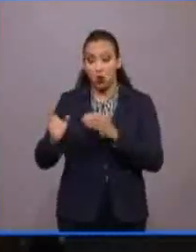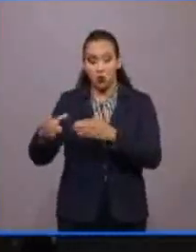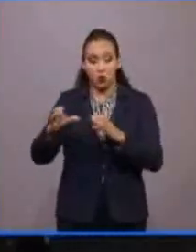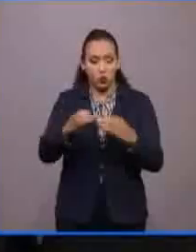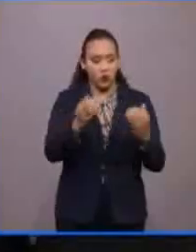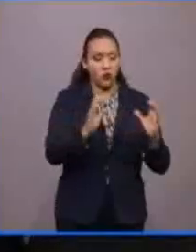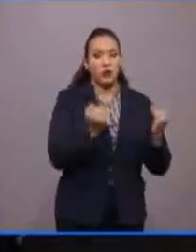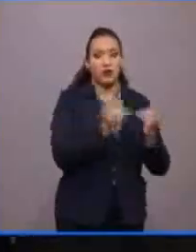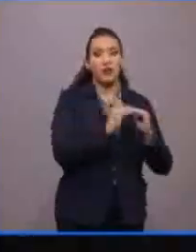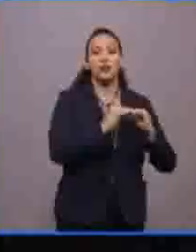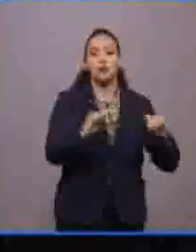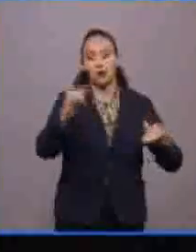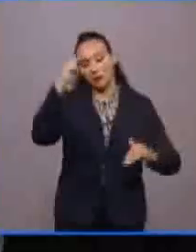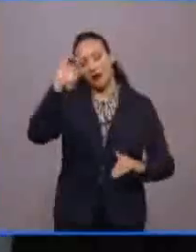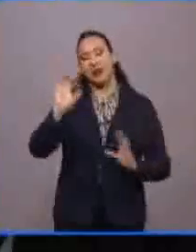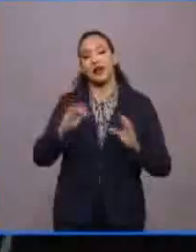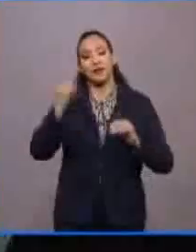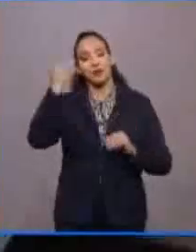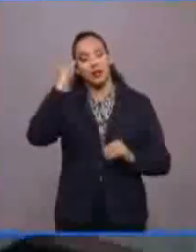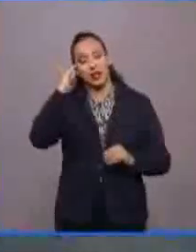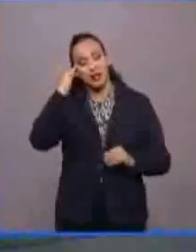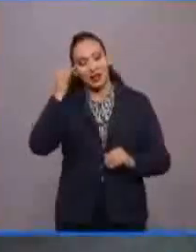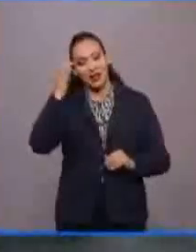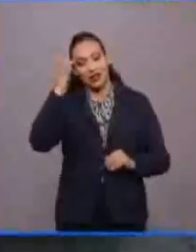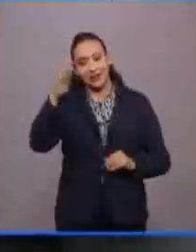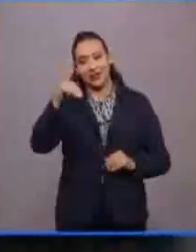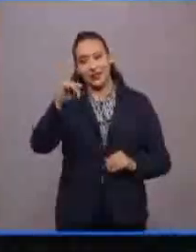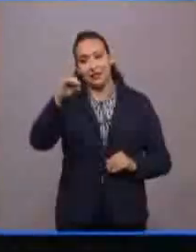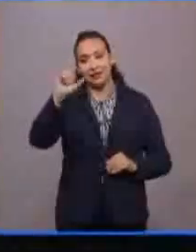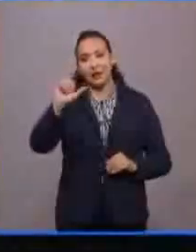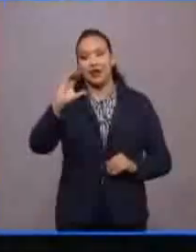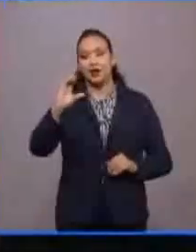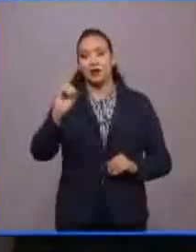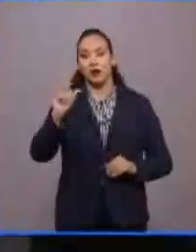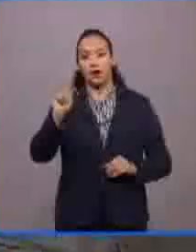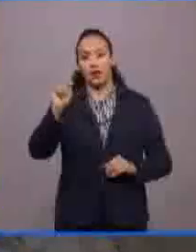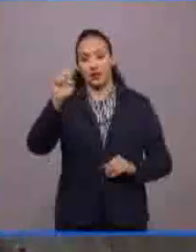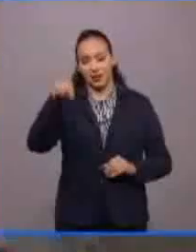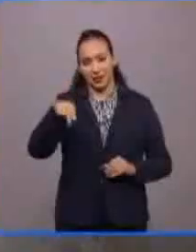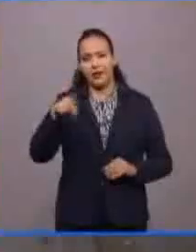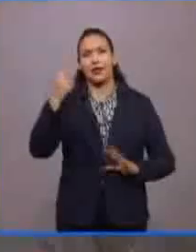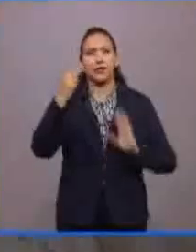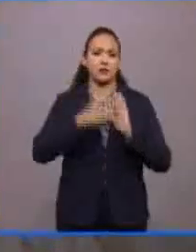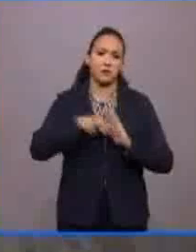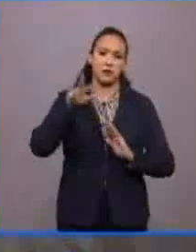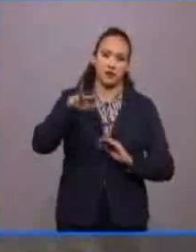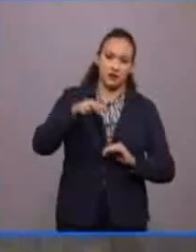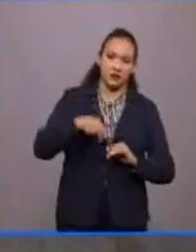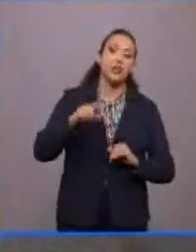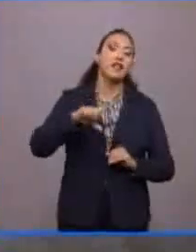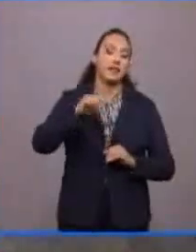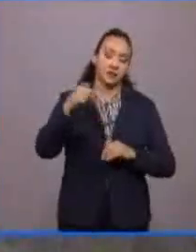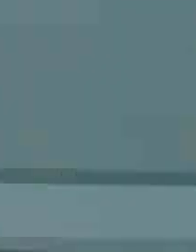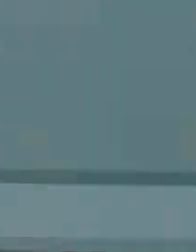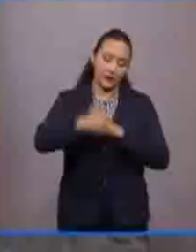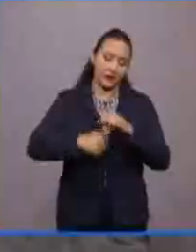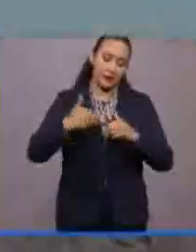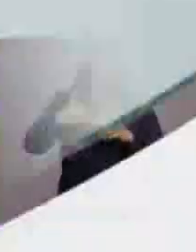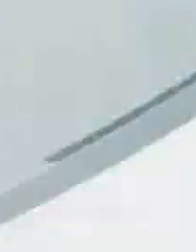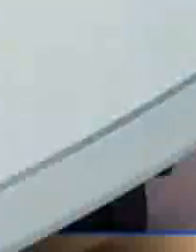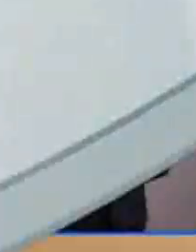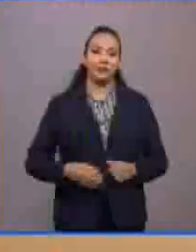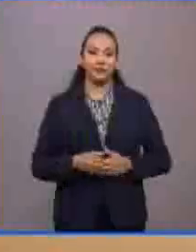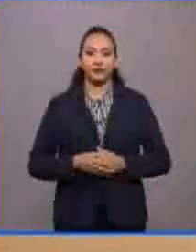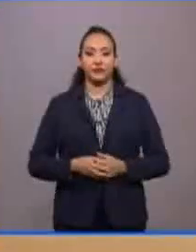beneficio de la comunidad indígena de Santa María Nativitas Coatlán desde el año 2018 y siguientes.